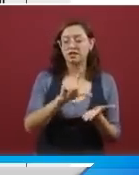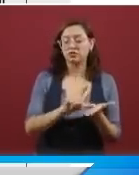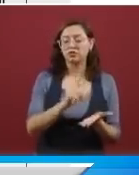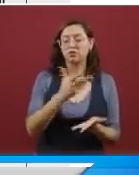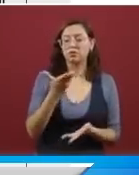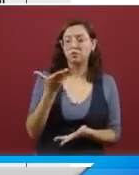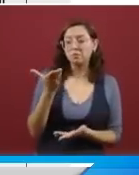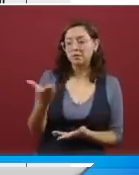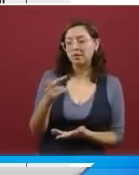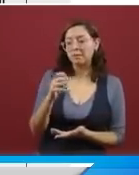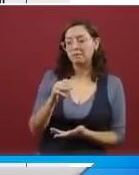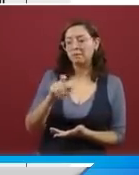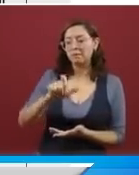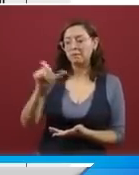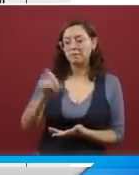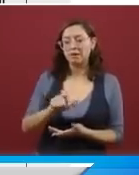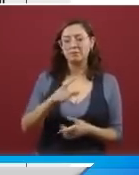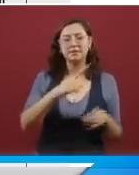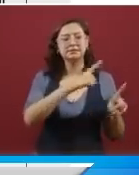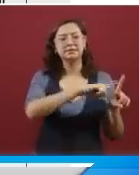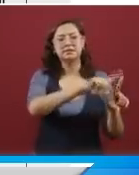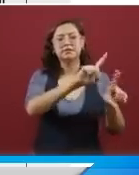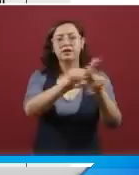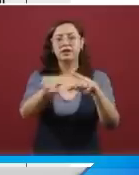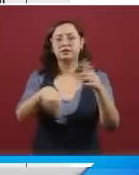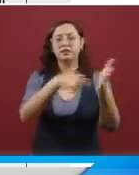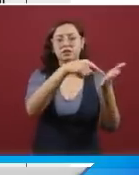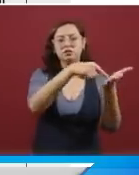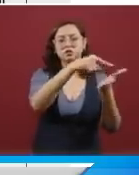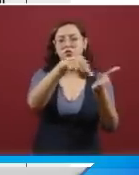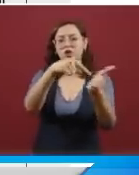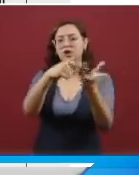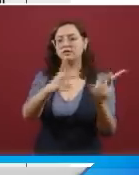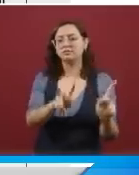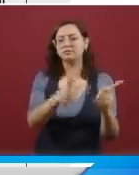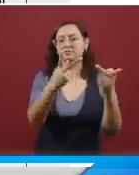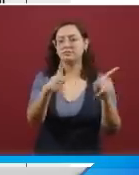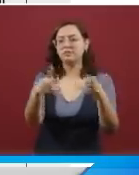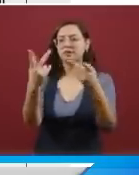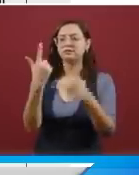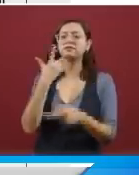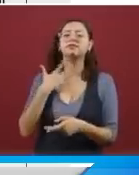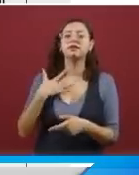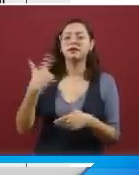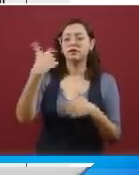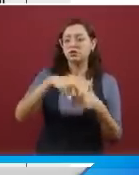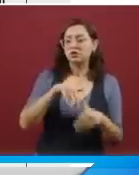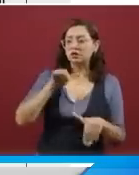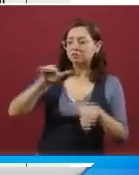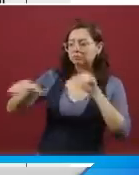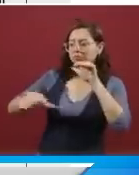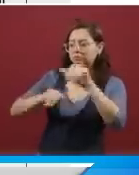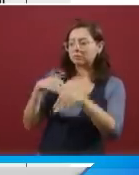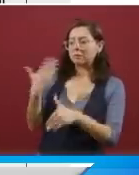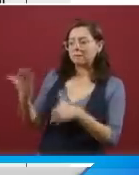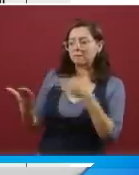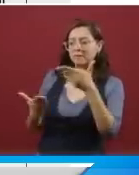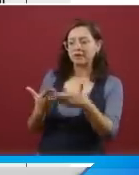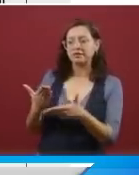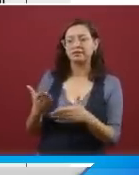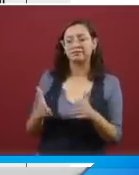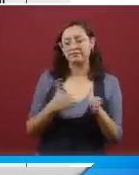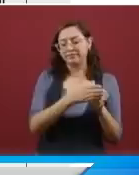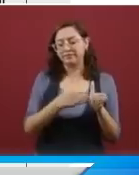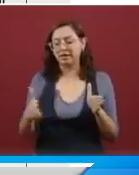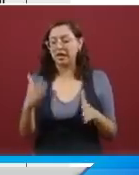han entregado apoyos a las víctimas de la tragedia de Tlahuelilpan. El Ejército y la Marina han participado en la vigilancia de ductos con alrededor de 10.000